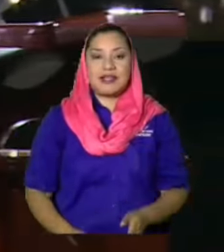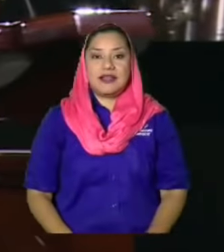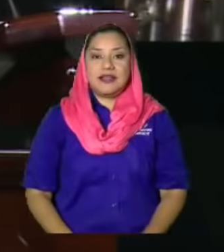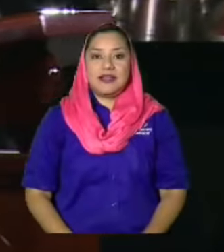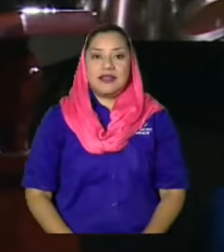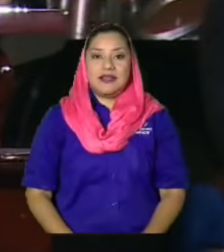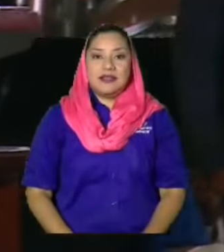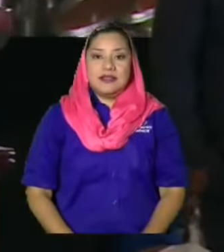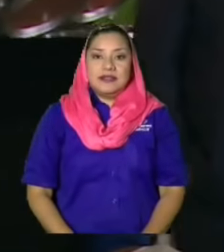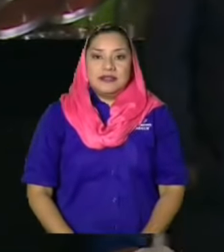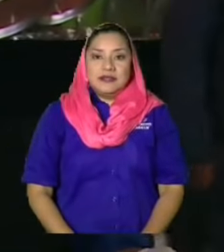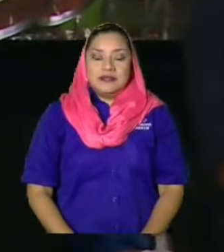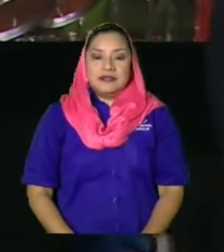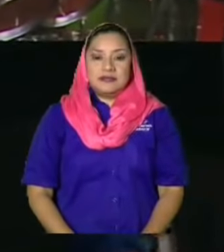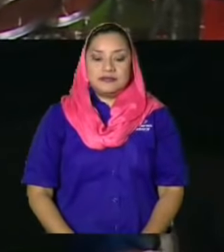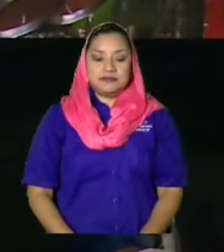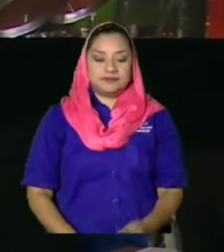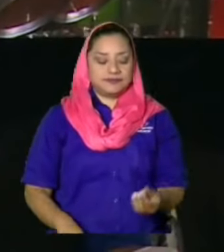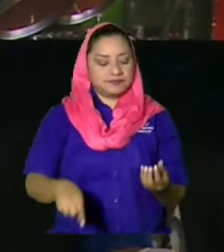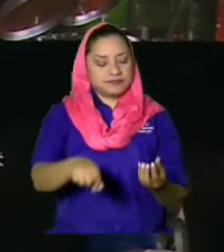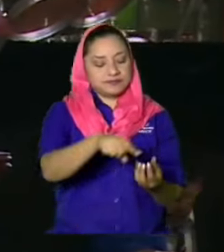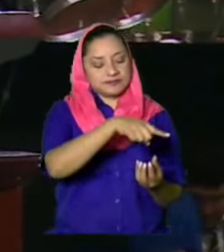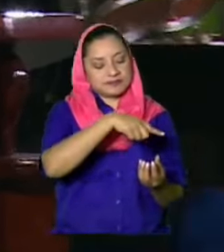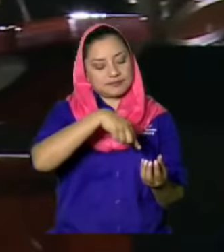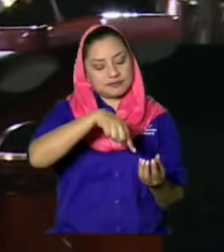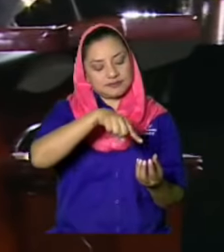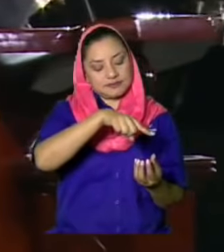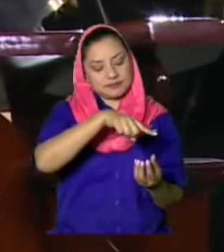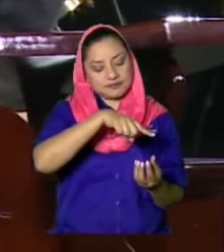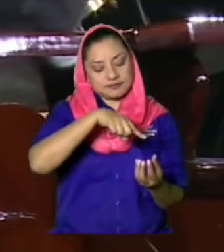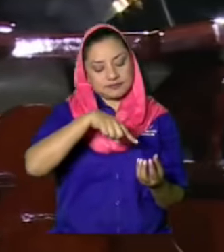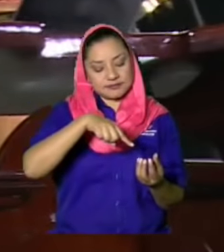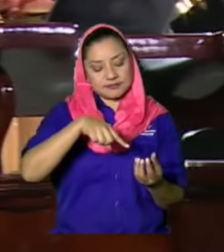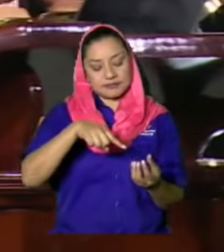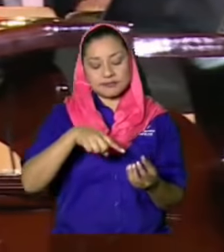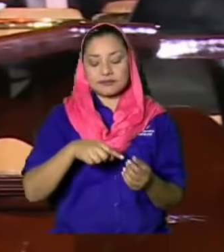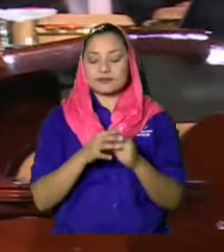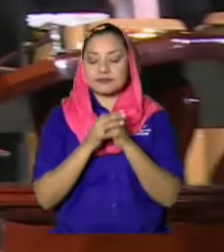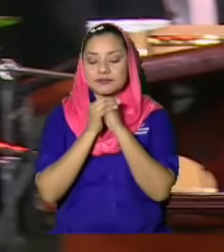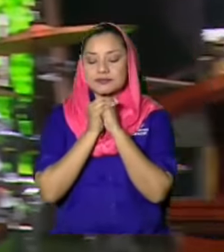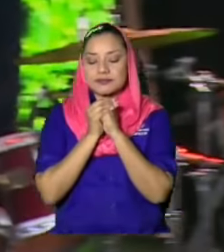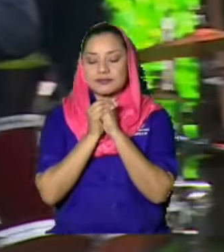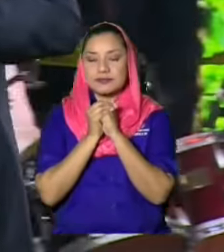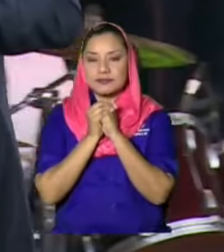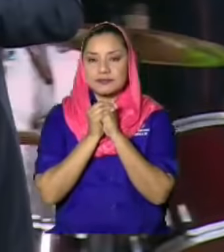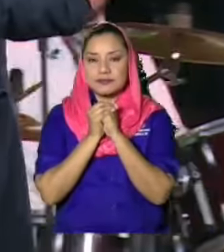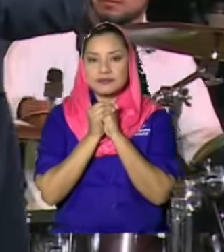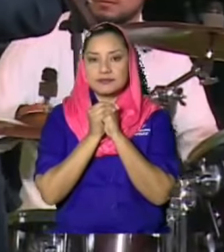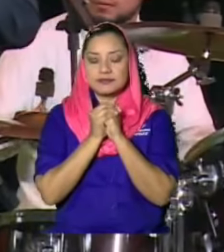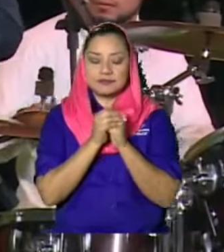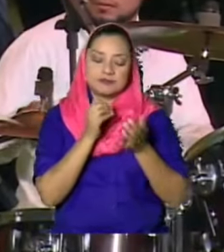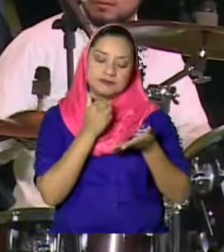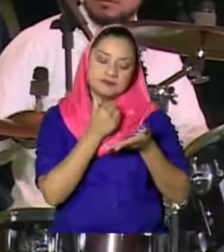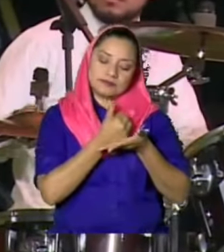ya, hermano amado. Aleluya. ¿Cuánto vale un alma? ¿Qué precio tiene un alma?